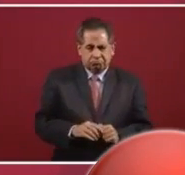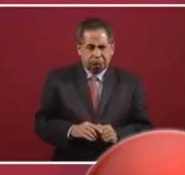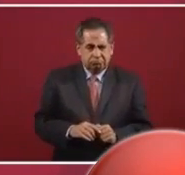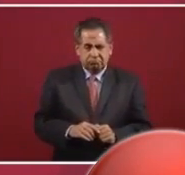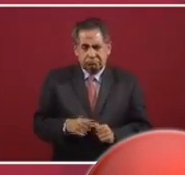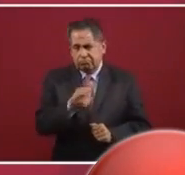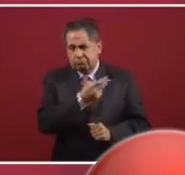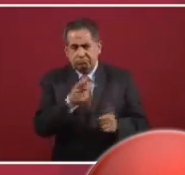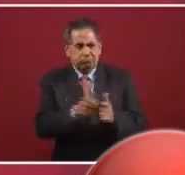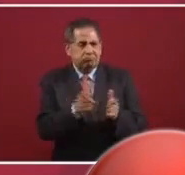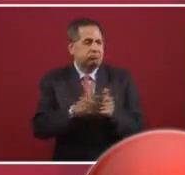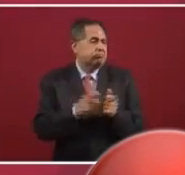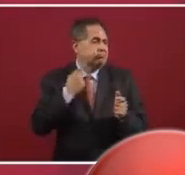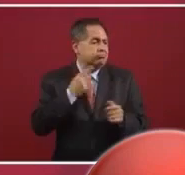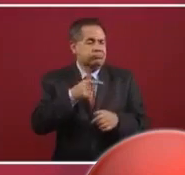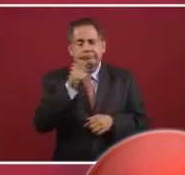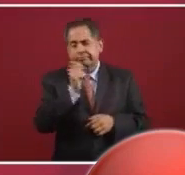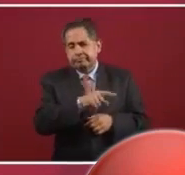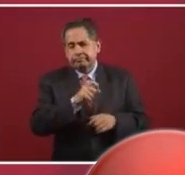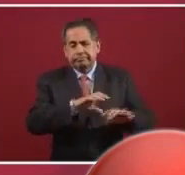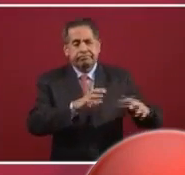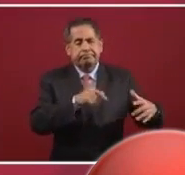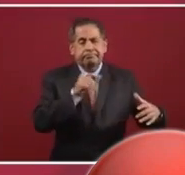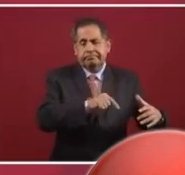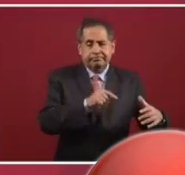Los partidos, que además